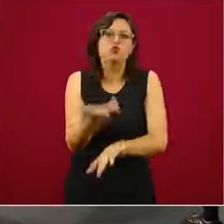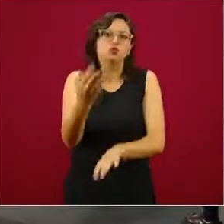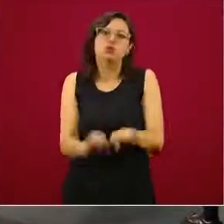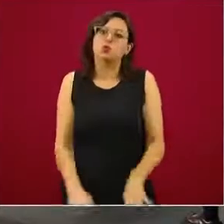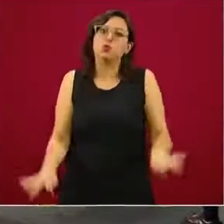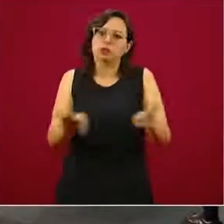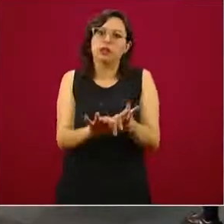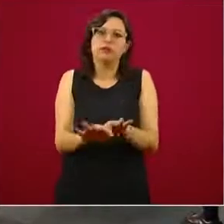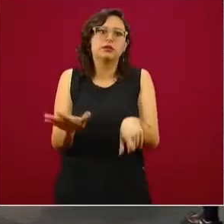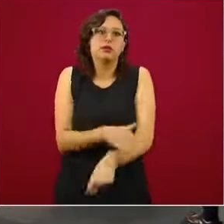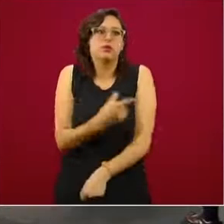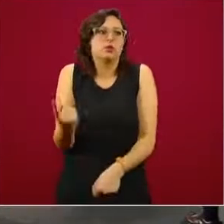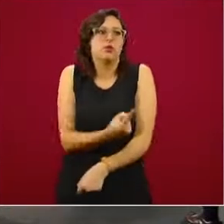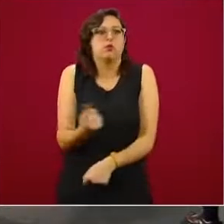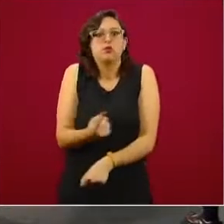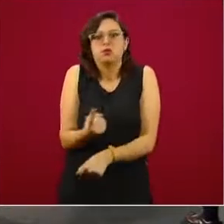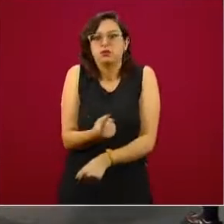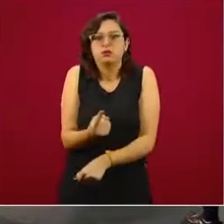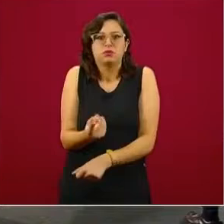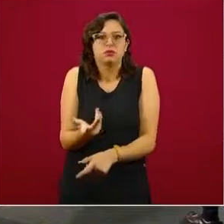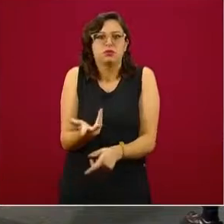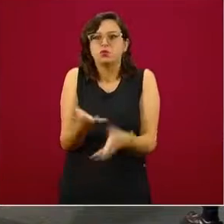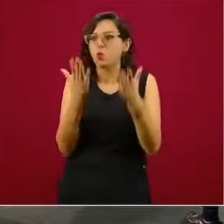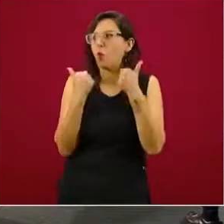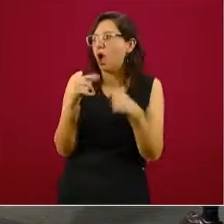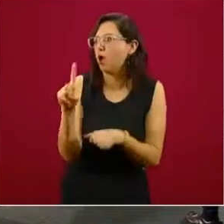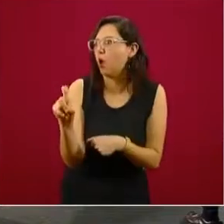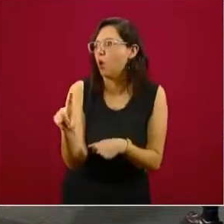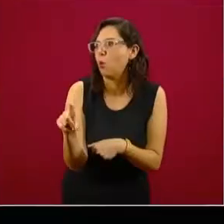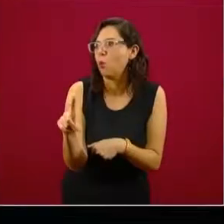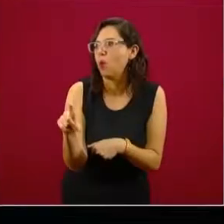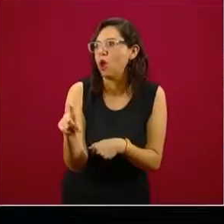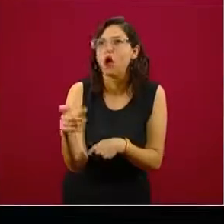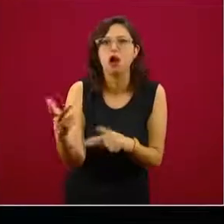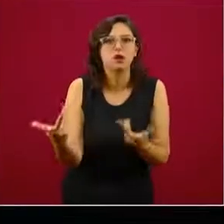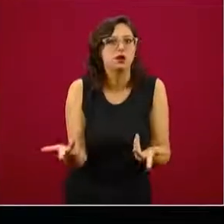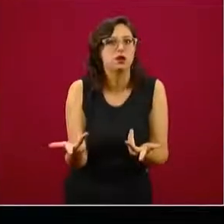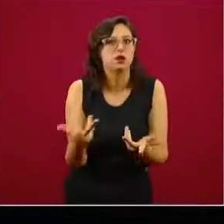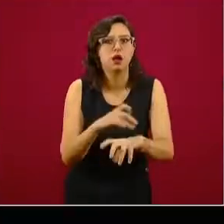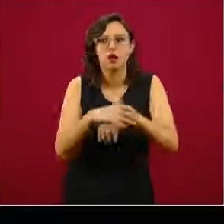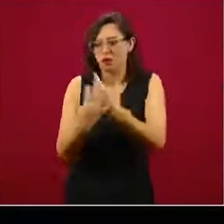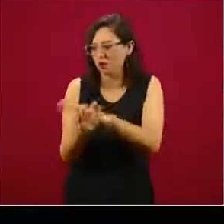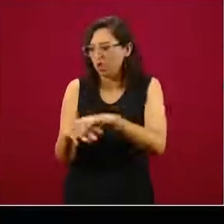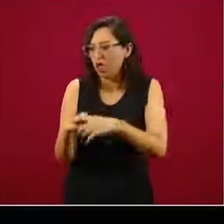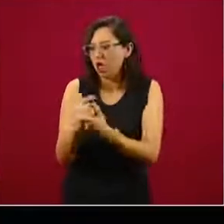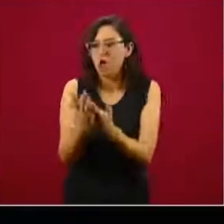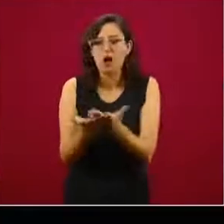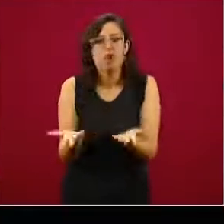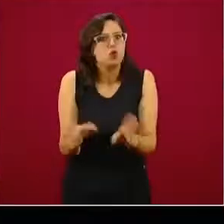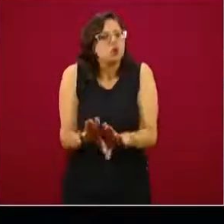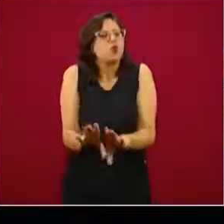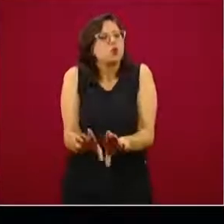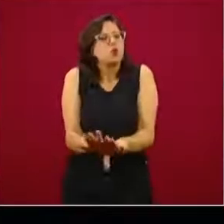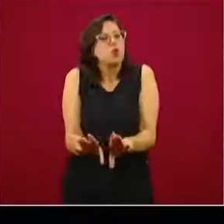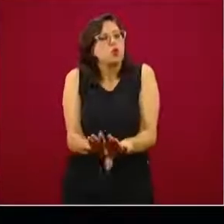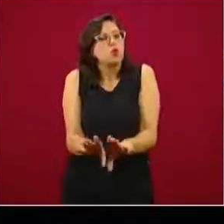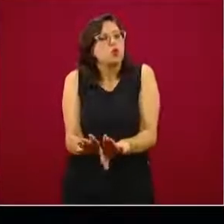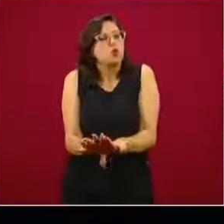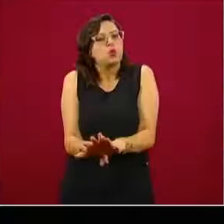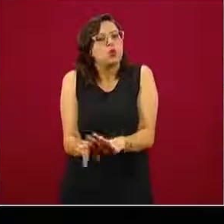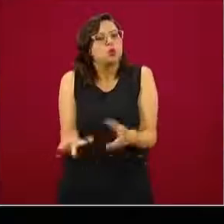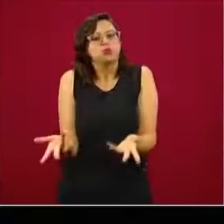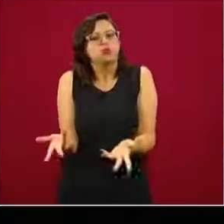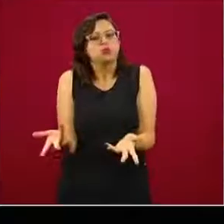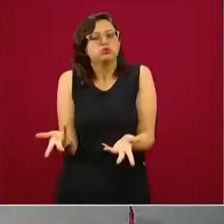importante, ¿no? Porque al fin y al cabo si no se tienen agua, pues cómo se van a lavar pues las manos Claro.